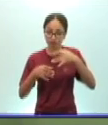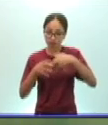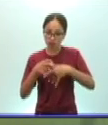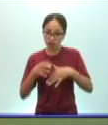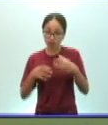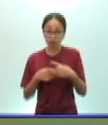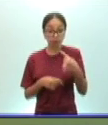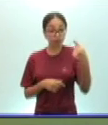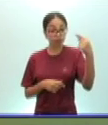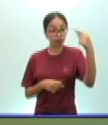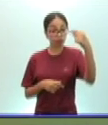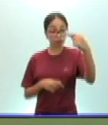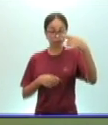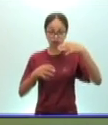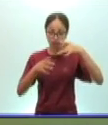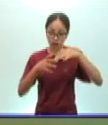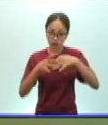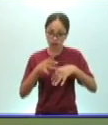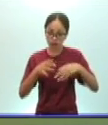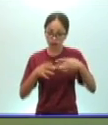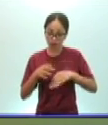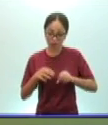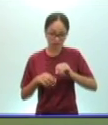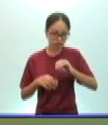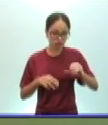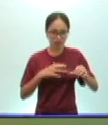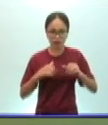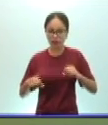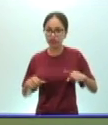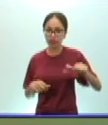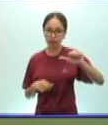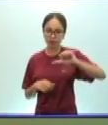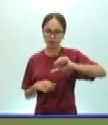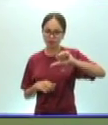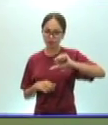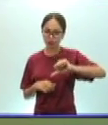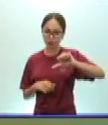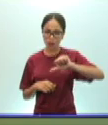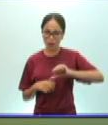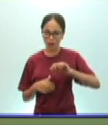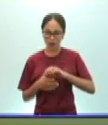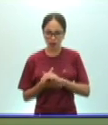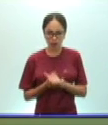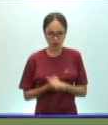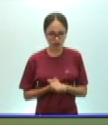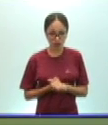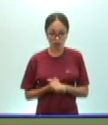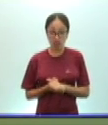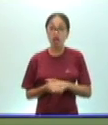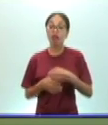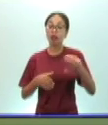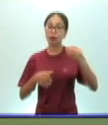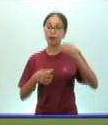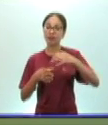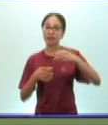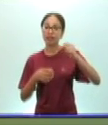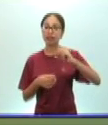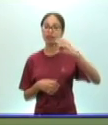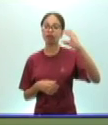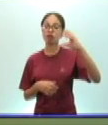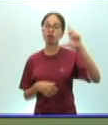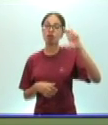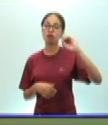hace es un filtrado para retirar los fragmentos sólidos de gran tamaño que se ven y añadir un poco de cloro para